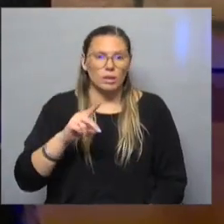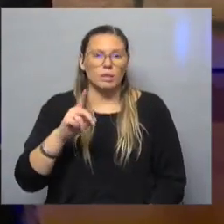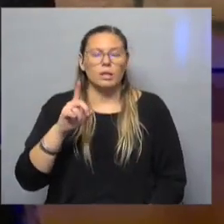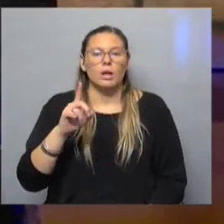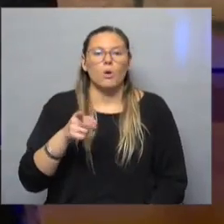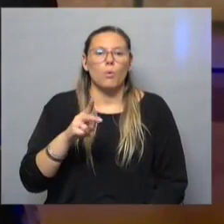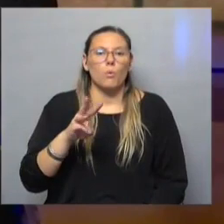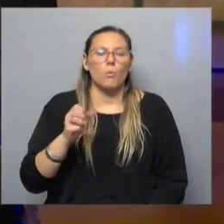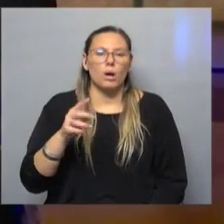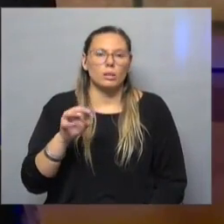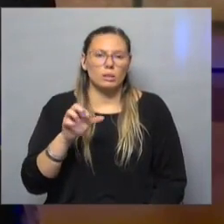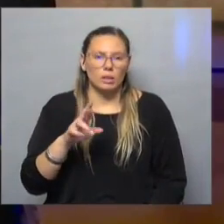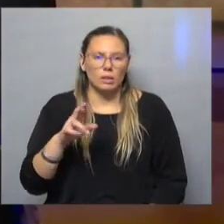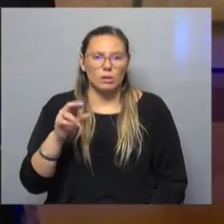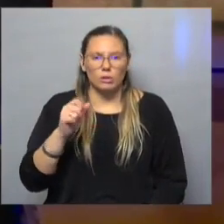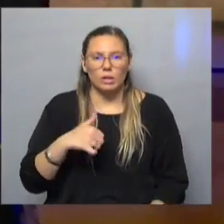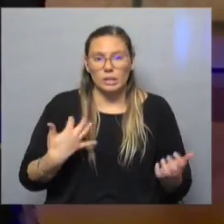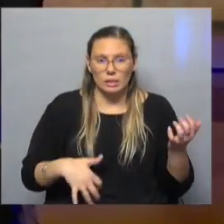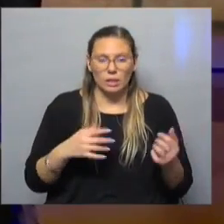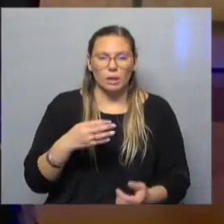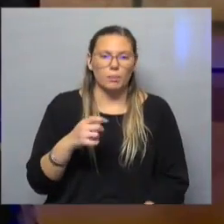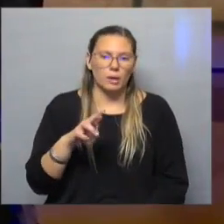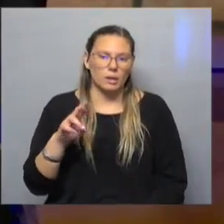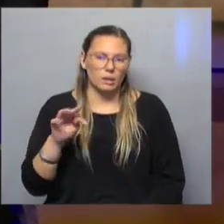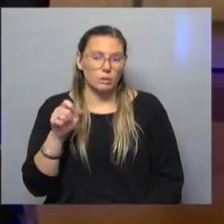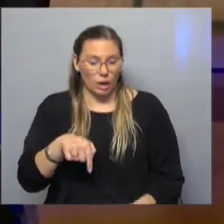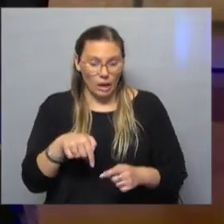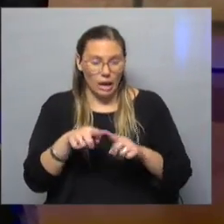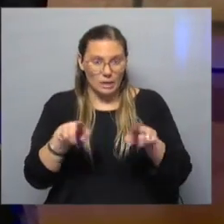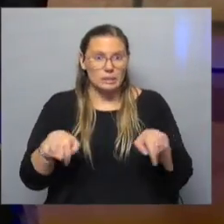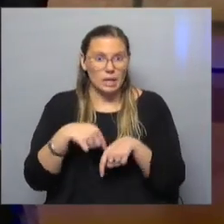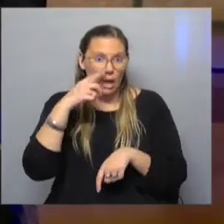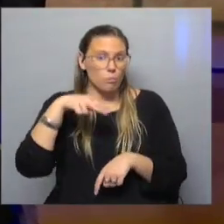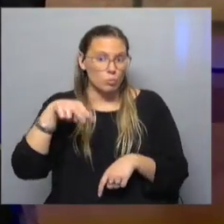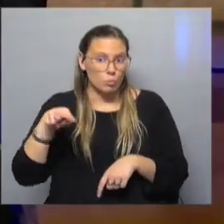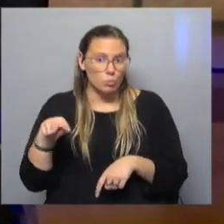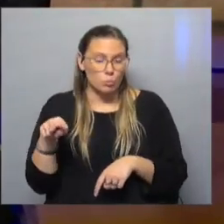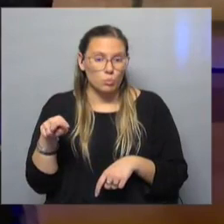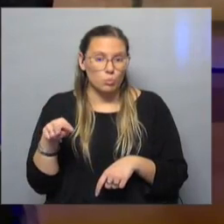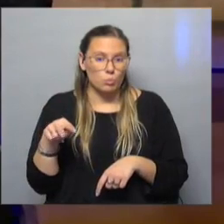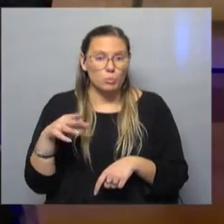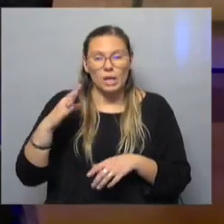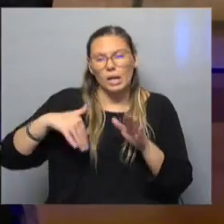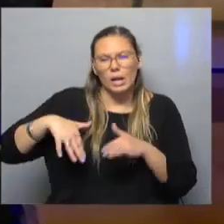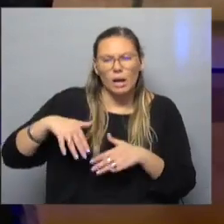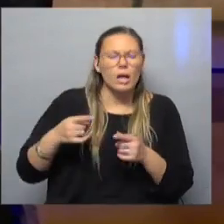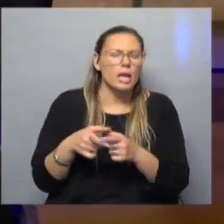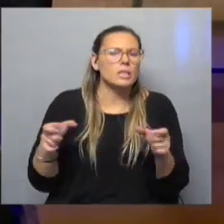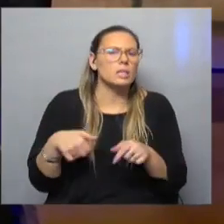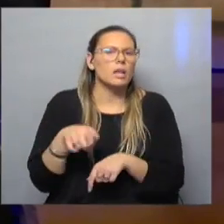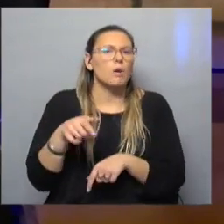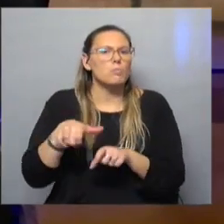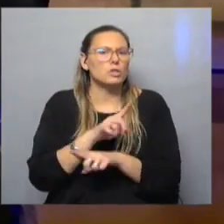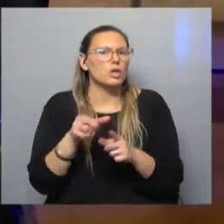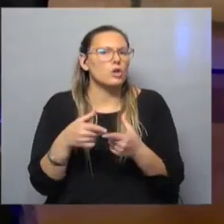y Guitarras de Bareto. Todo esto acá en la sala Museo de Carnaval. Vengan, ¿dónde pueden conseguir las entradas quienes aún